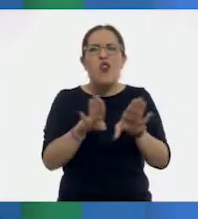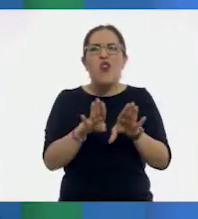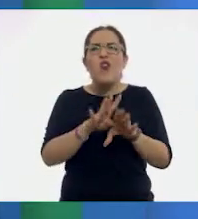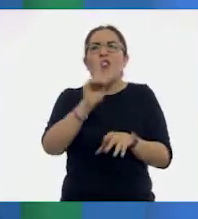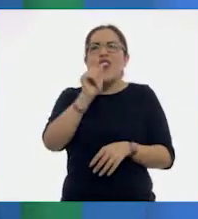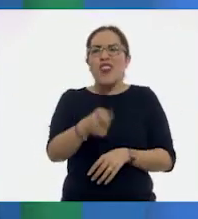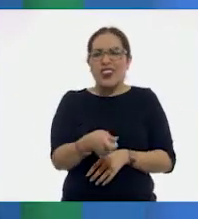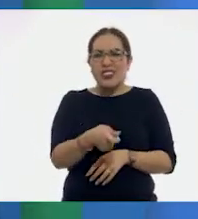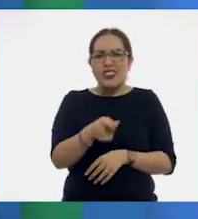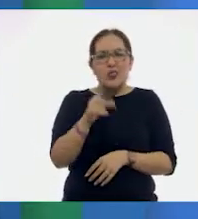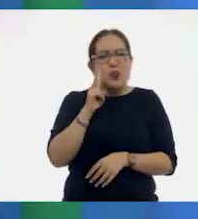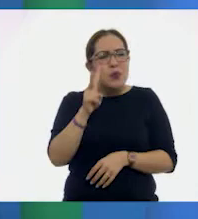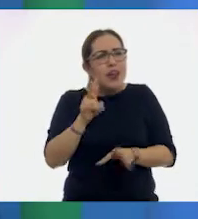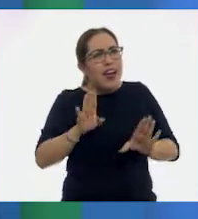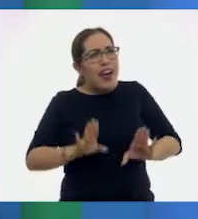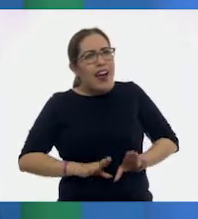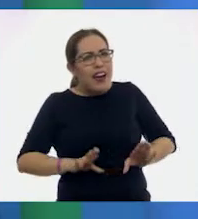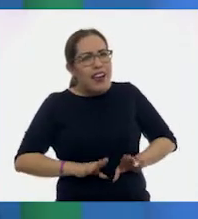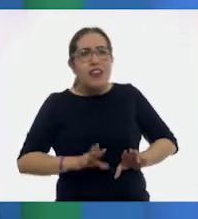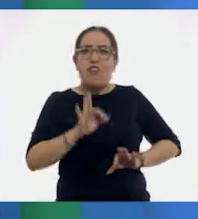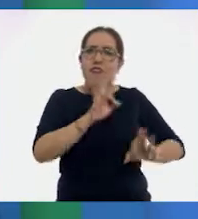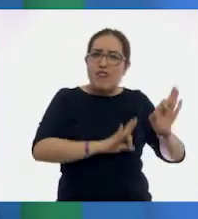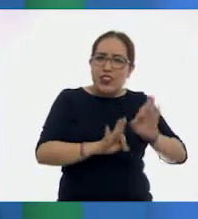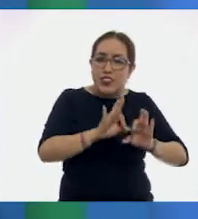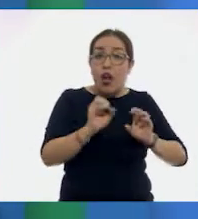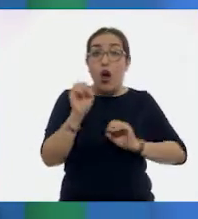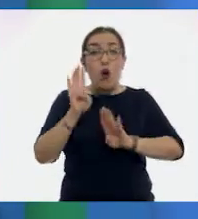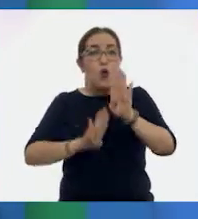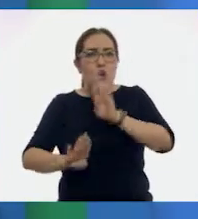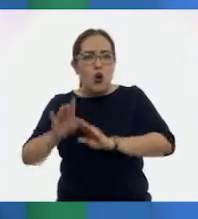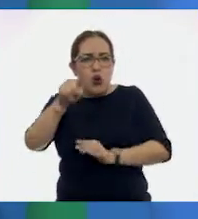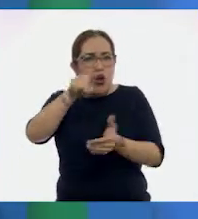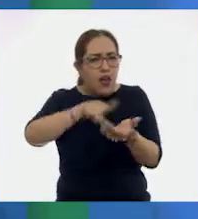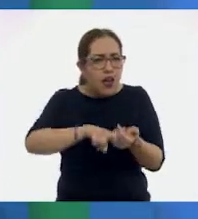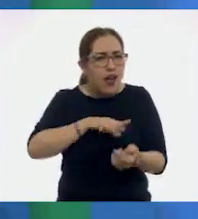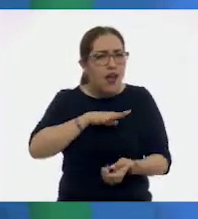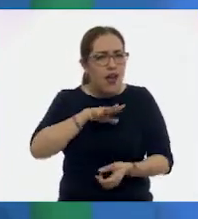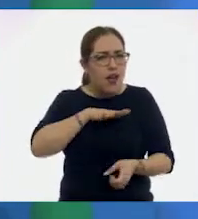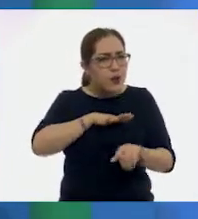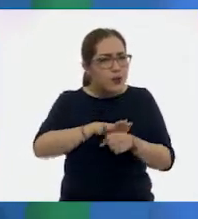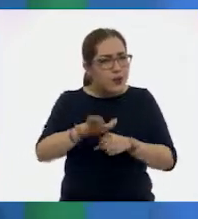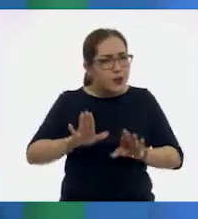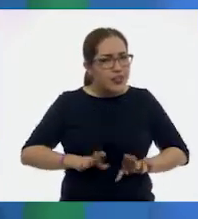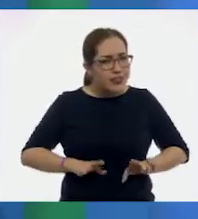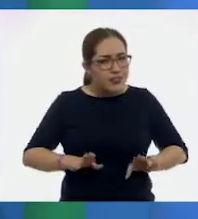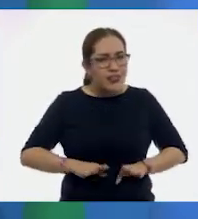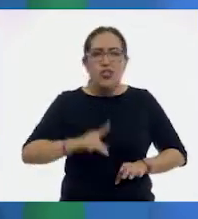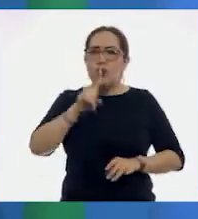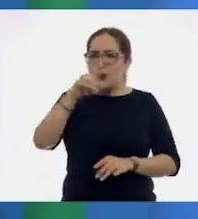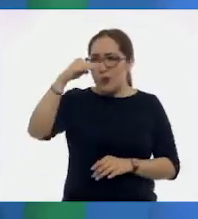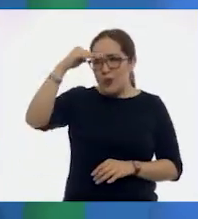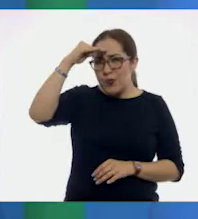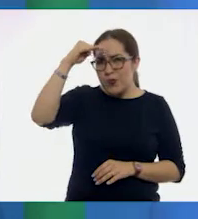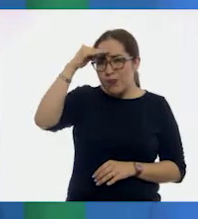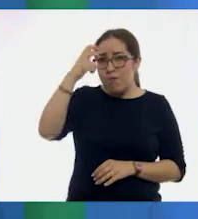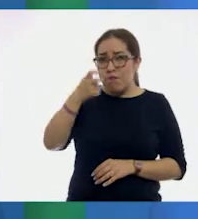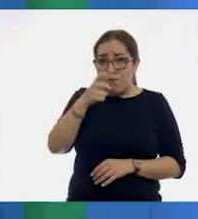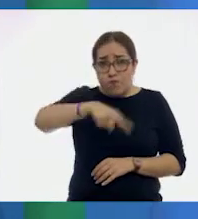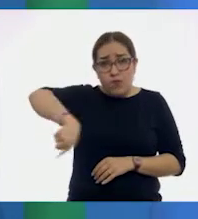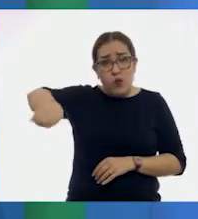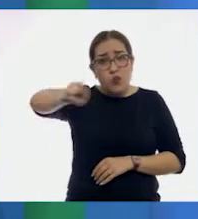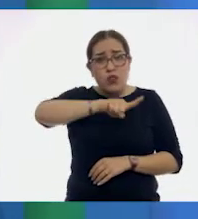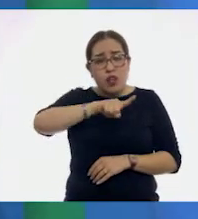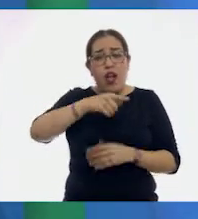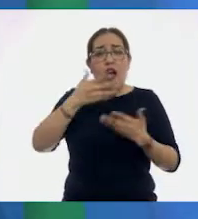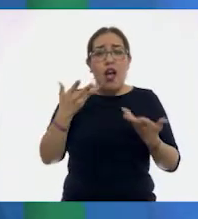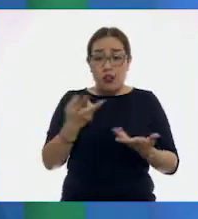Identifiquen los factores biológicos y físicos que lo conforman y piensen de qué manera se puede contribuir a